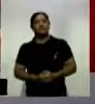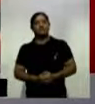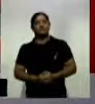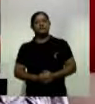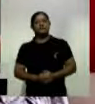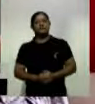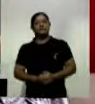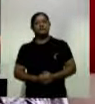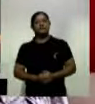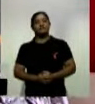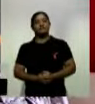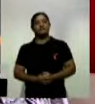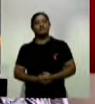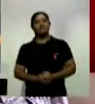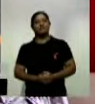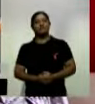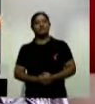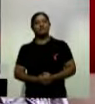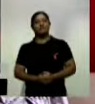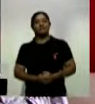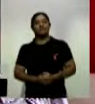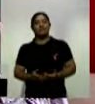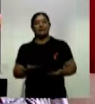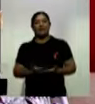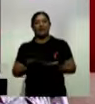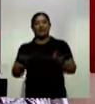Ahora sí que es para